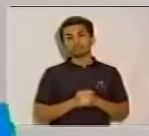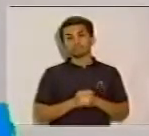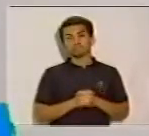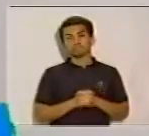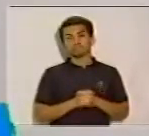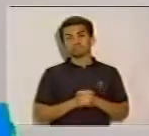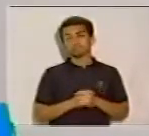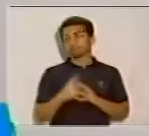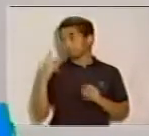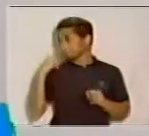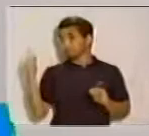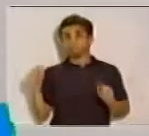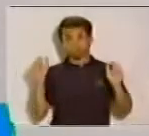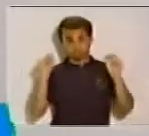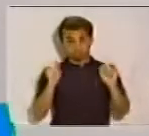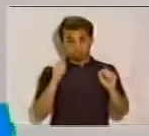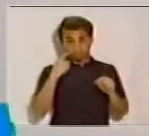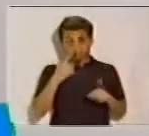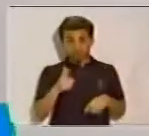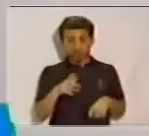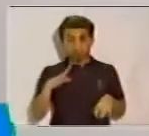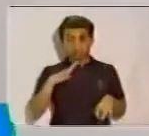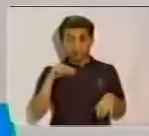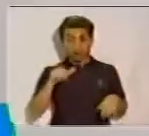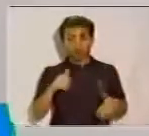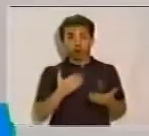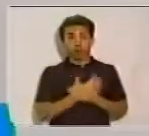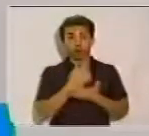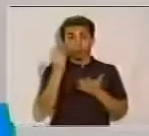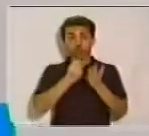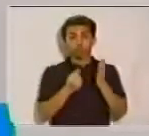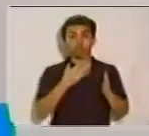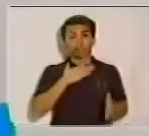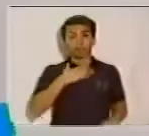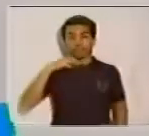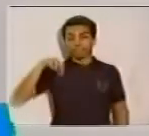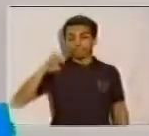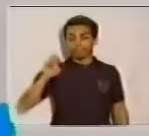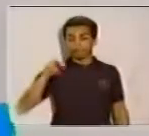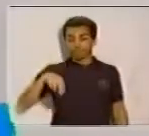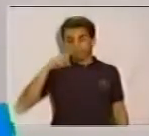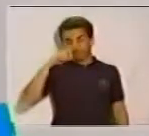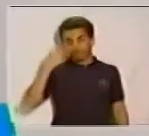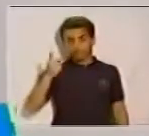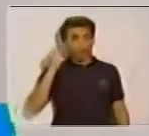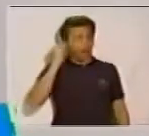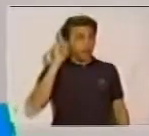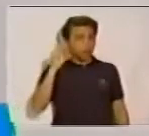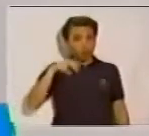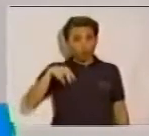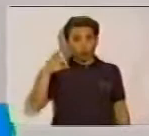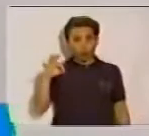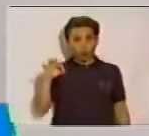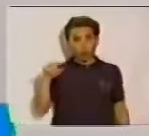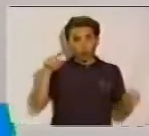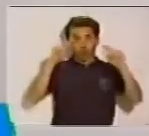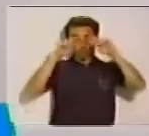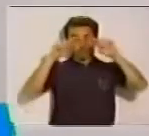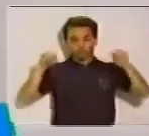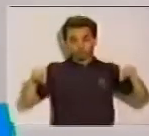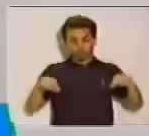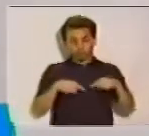el pentágono? Pues sí. Me tocaría ahora borrar todo el procedimiento previo y quedarme nada